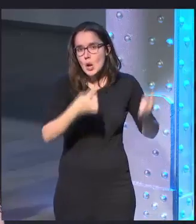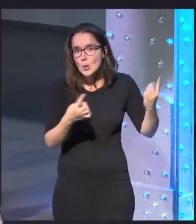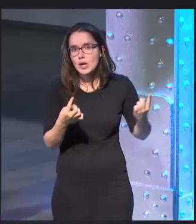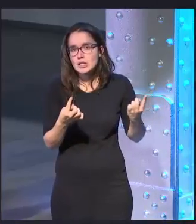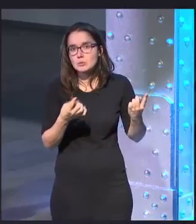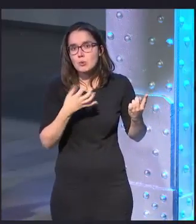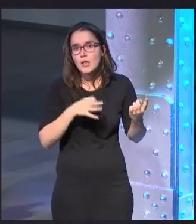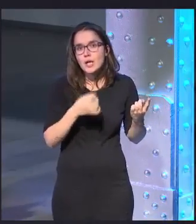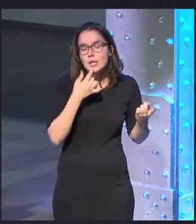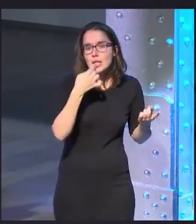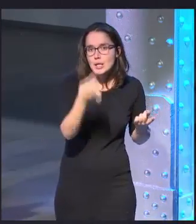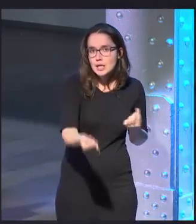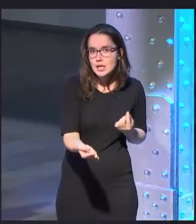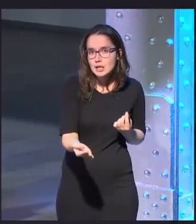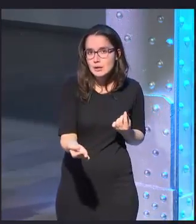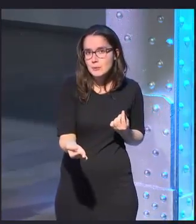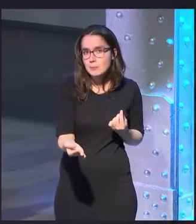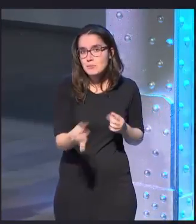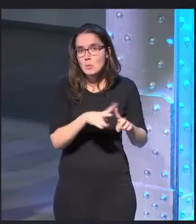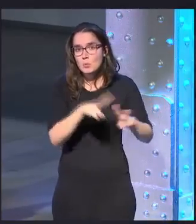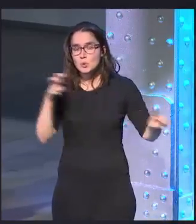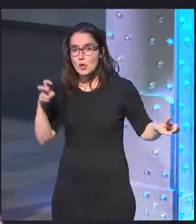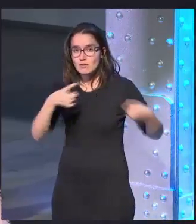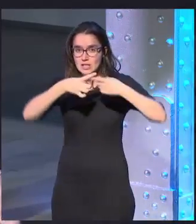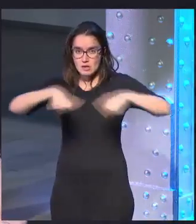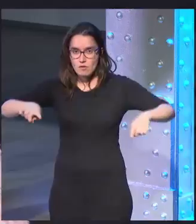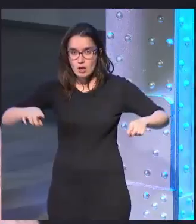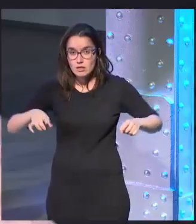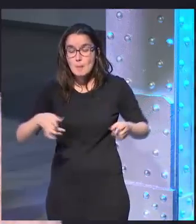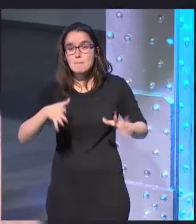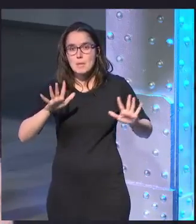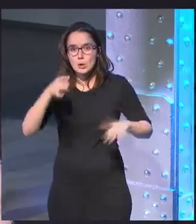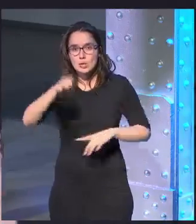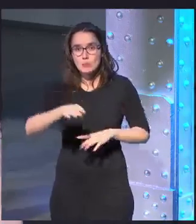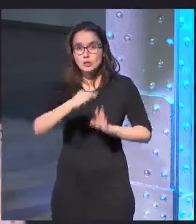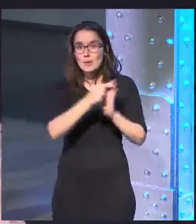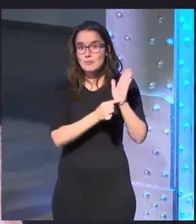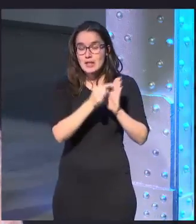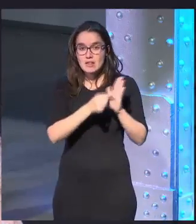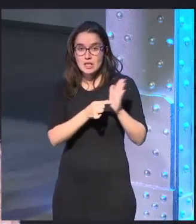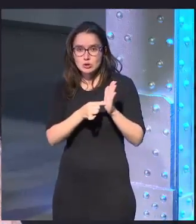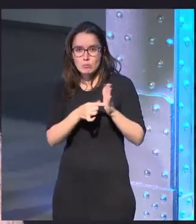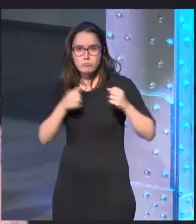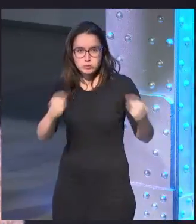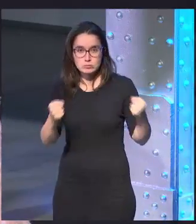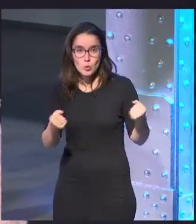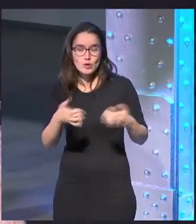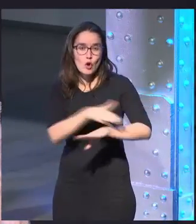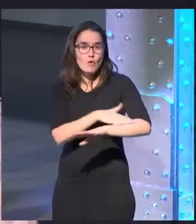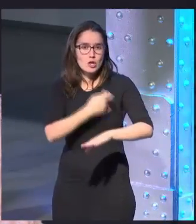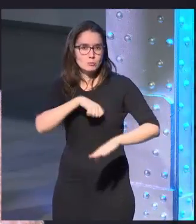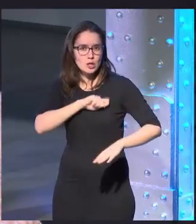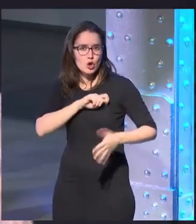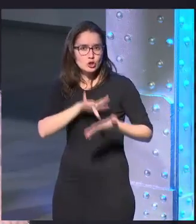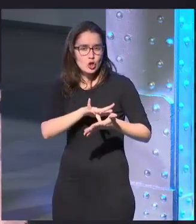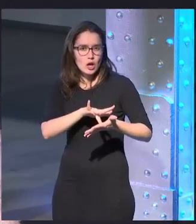unos pueden argumentar desde un punto de vista diferente, pero también son medidas de choque, ¿no? Cuando el Gobierno de España se